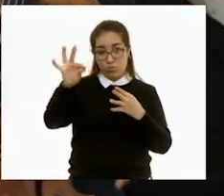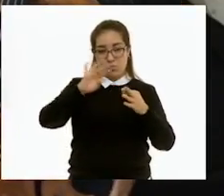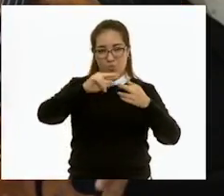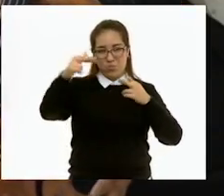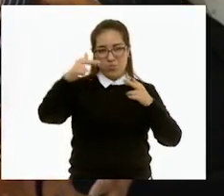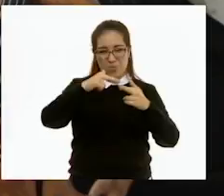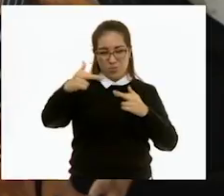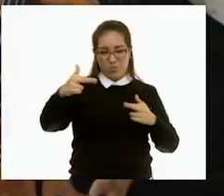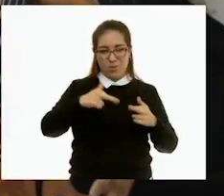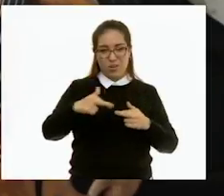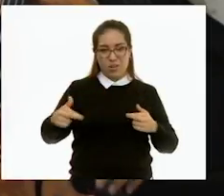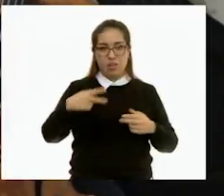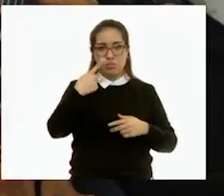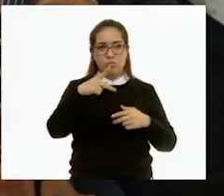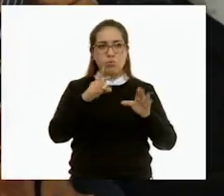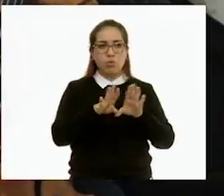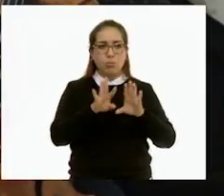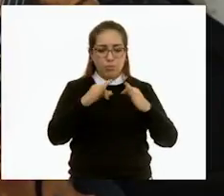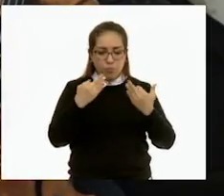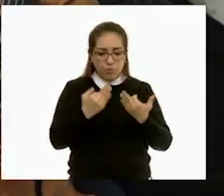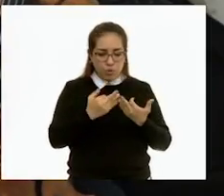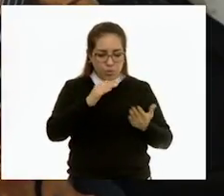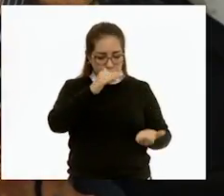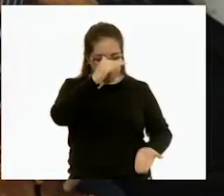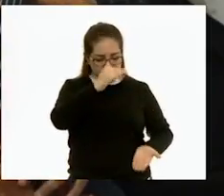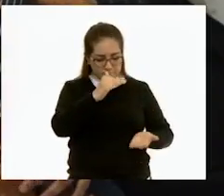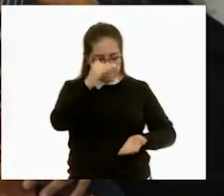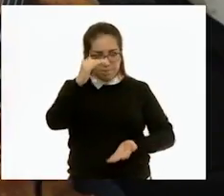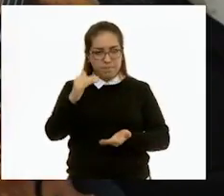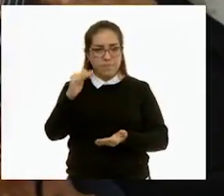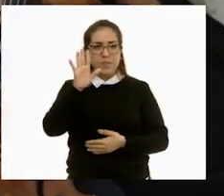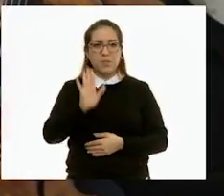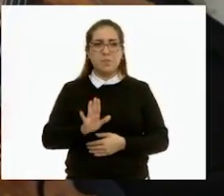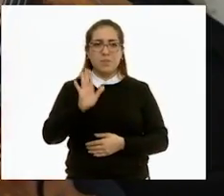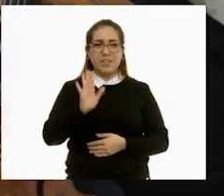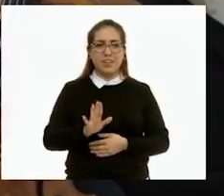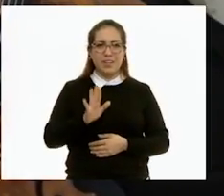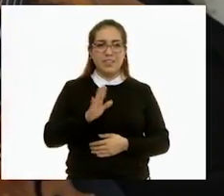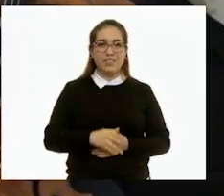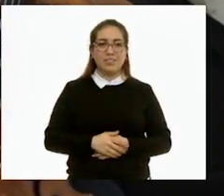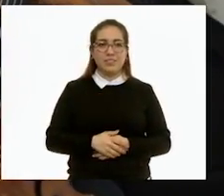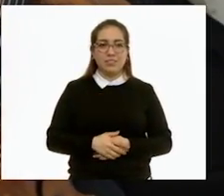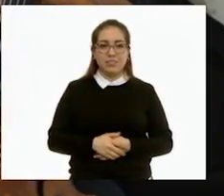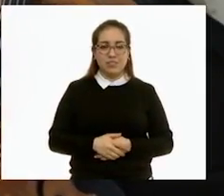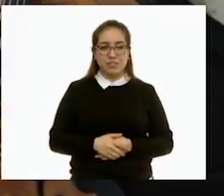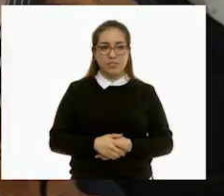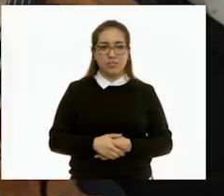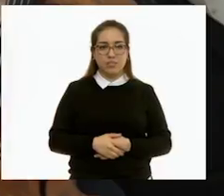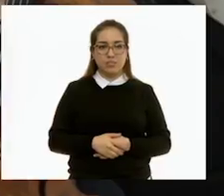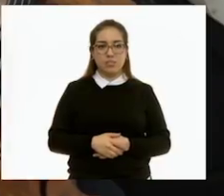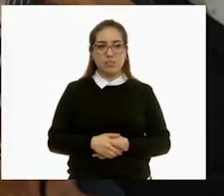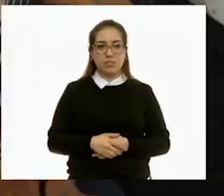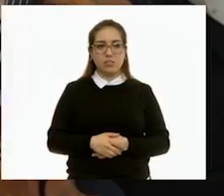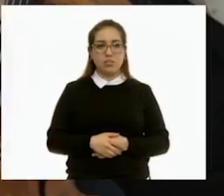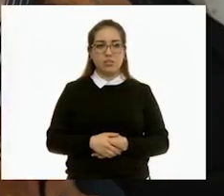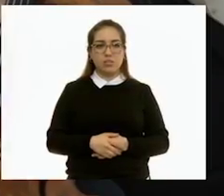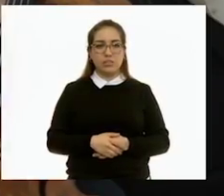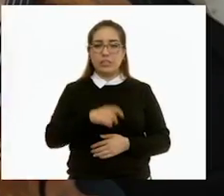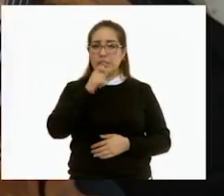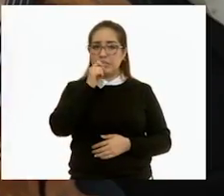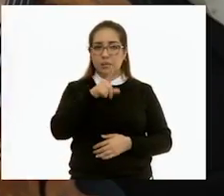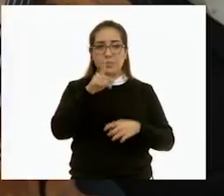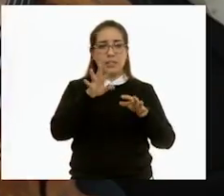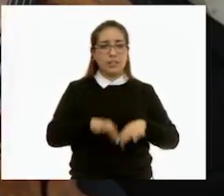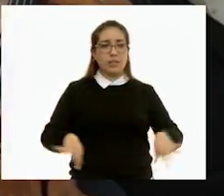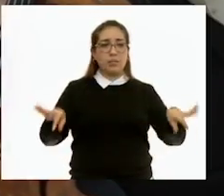es bastante similar, sobre todo también por las ejes aquí recortadas en la tapa. Y sobre todo lo más importante